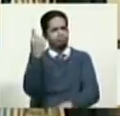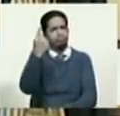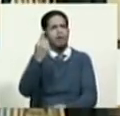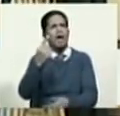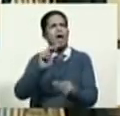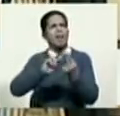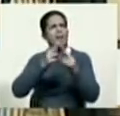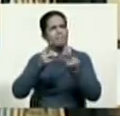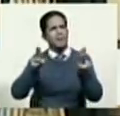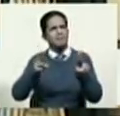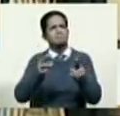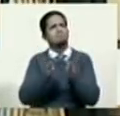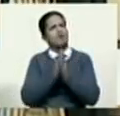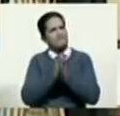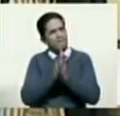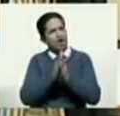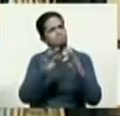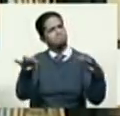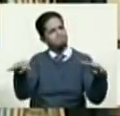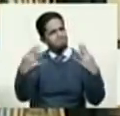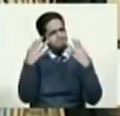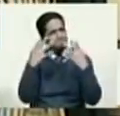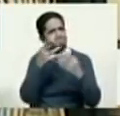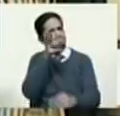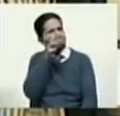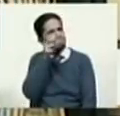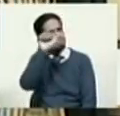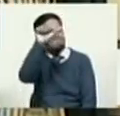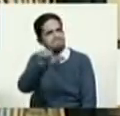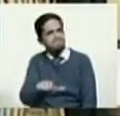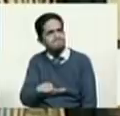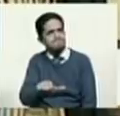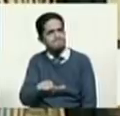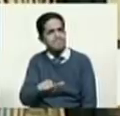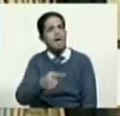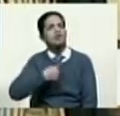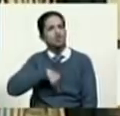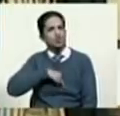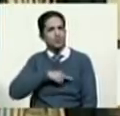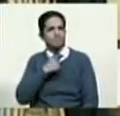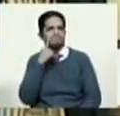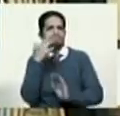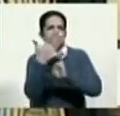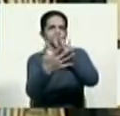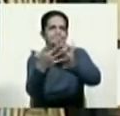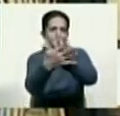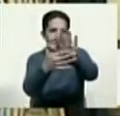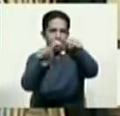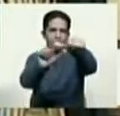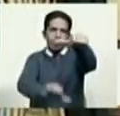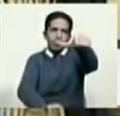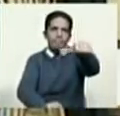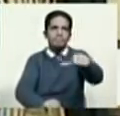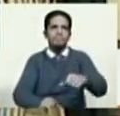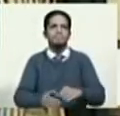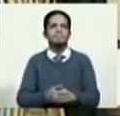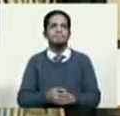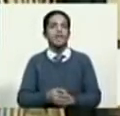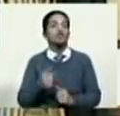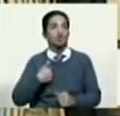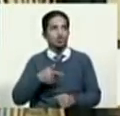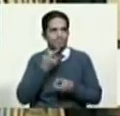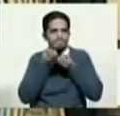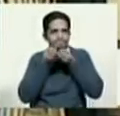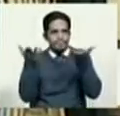y que nos escuchen, que nos escuchen. Nos haremos escuchar por la Unión Europea. Esa es nuestra política exterior hacia la Unión Europea.